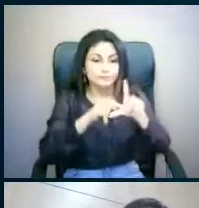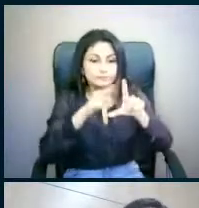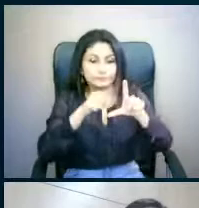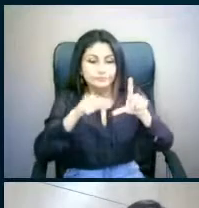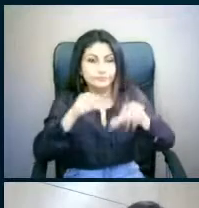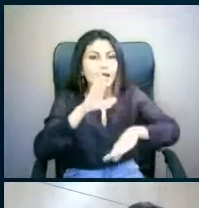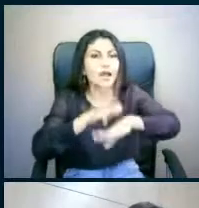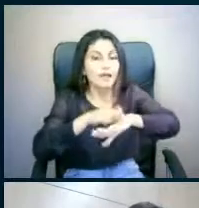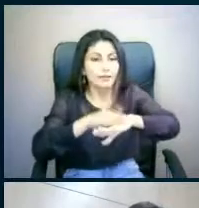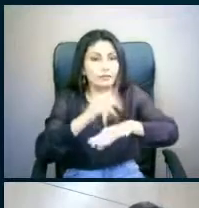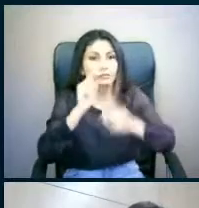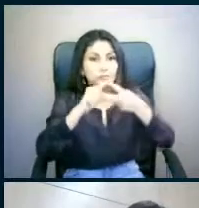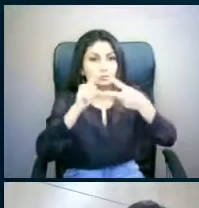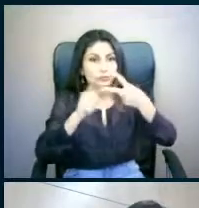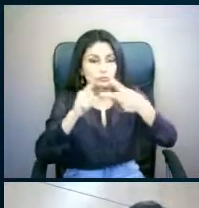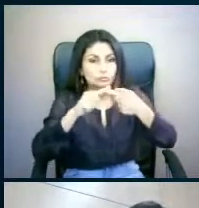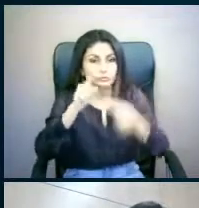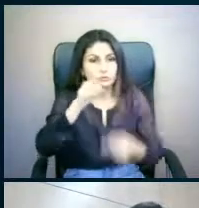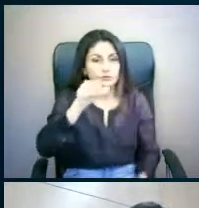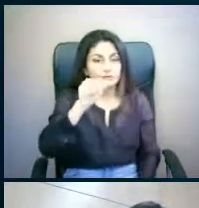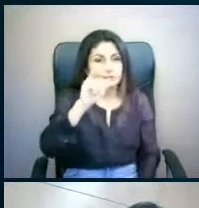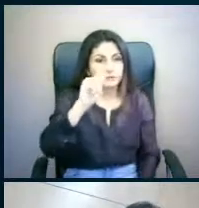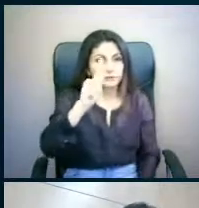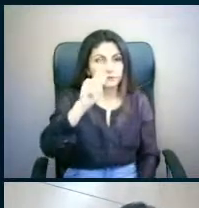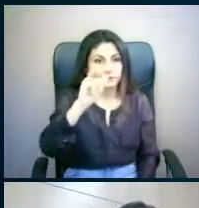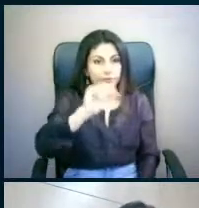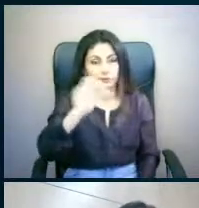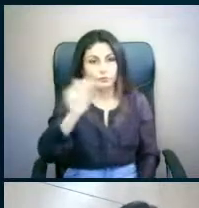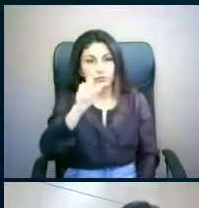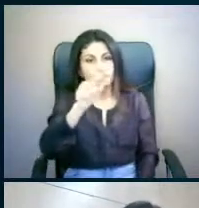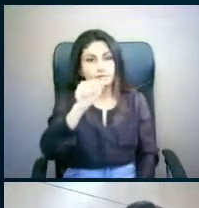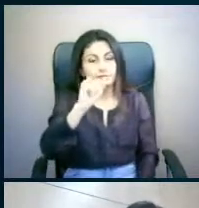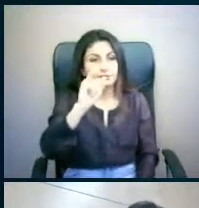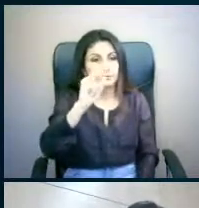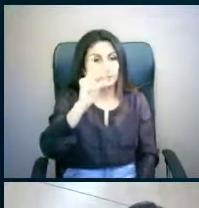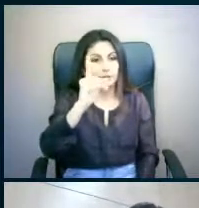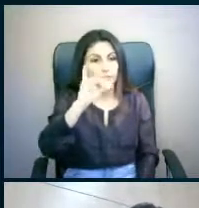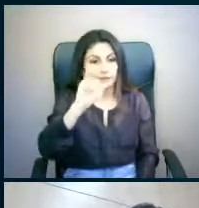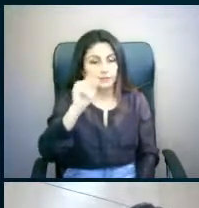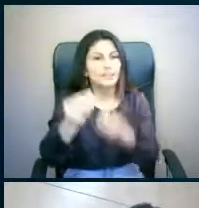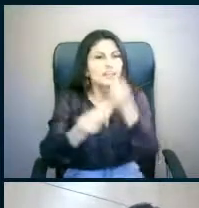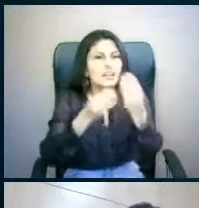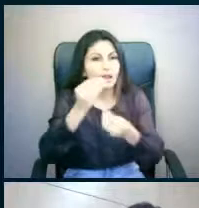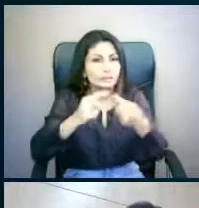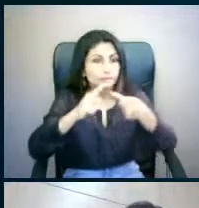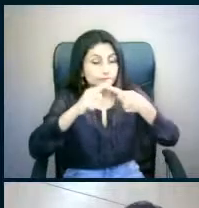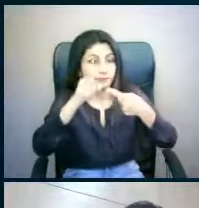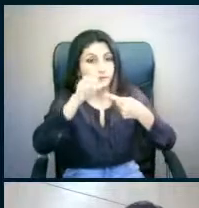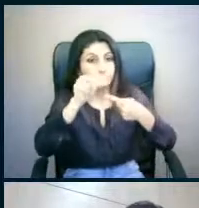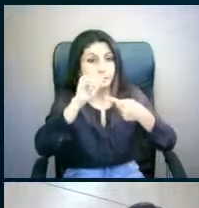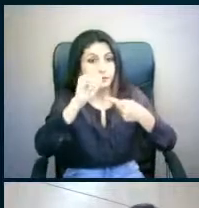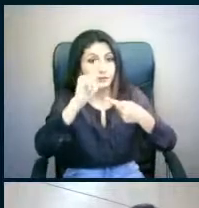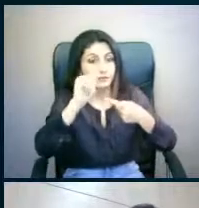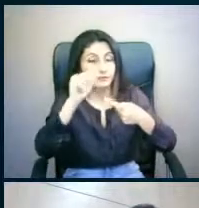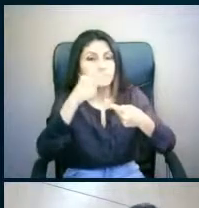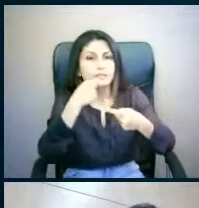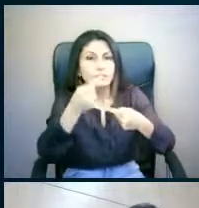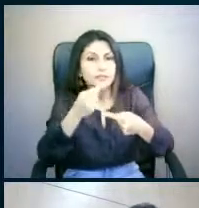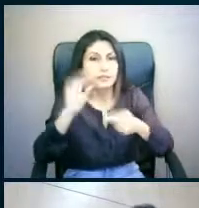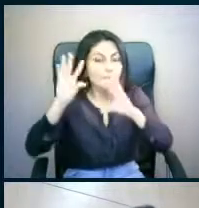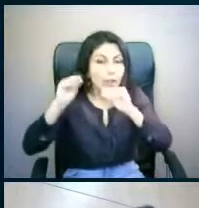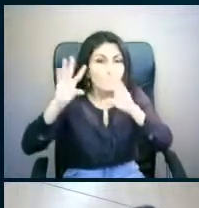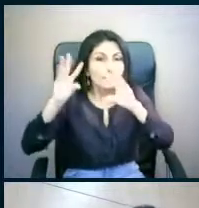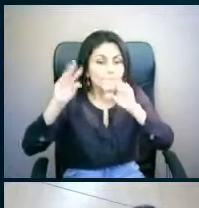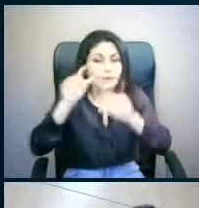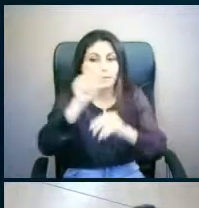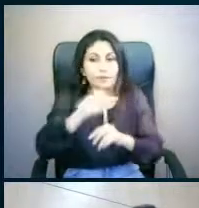el SAIFI y el SAIDI. El SAIFI es un indicador que mide la cantidad de interrupciones por